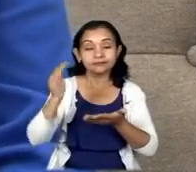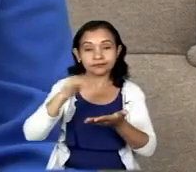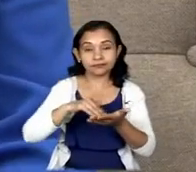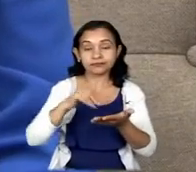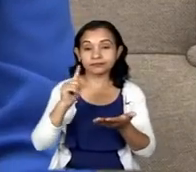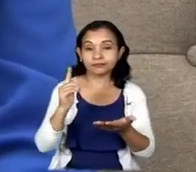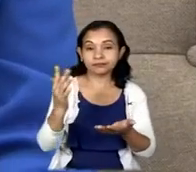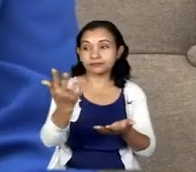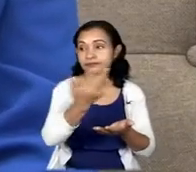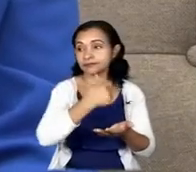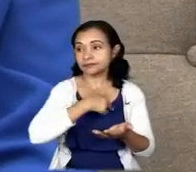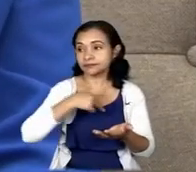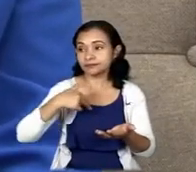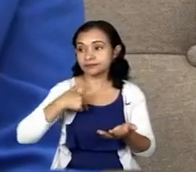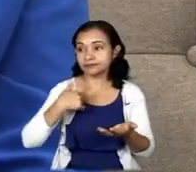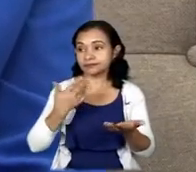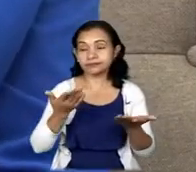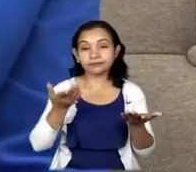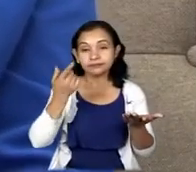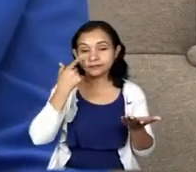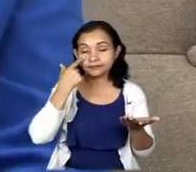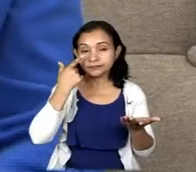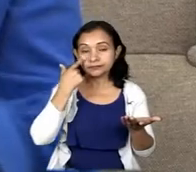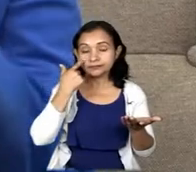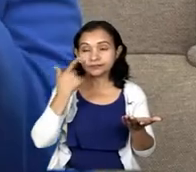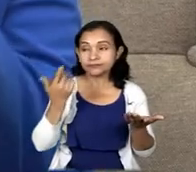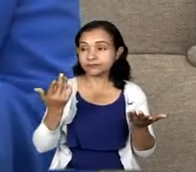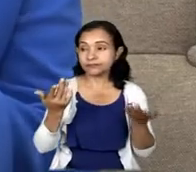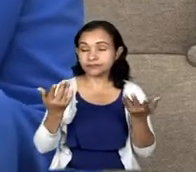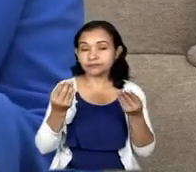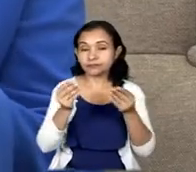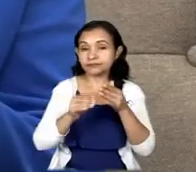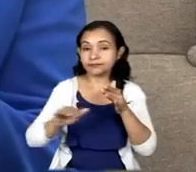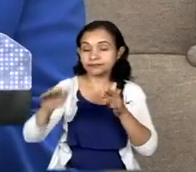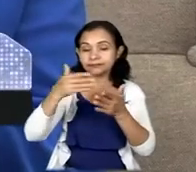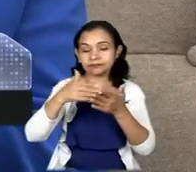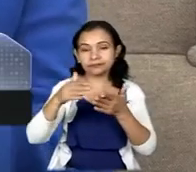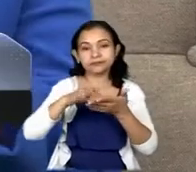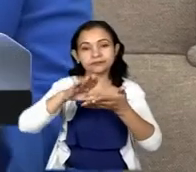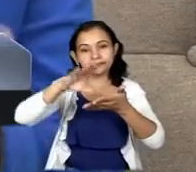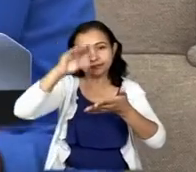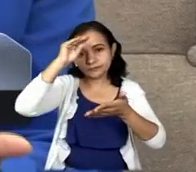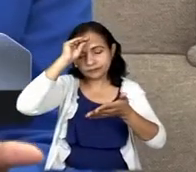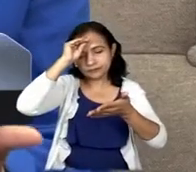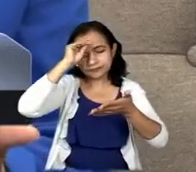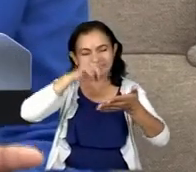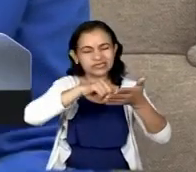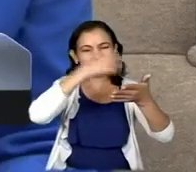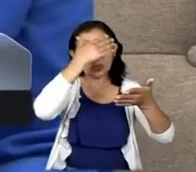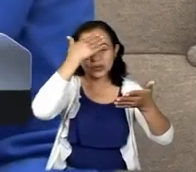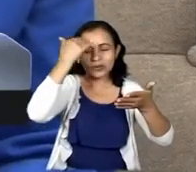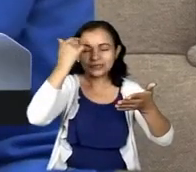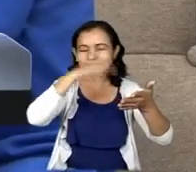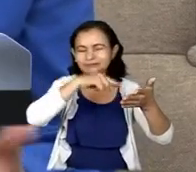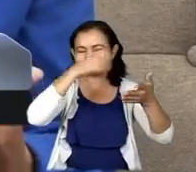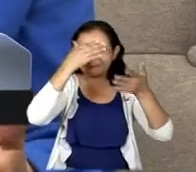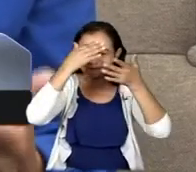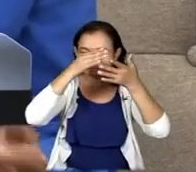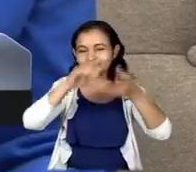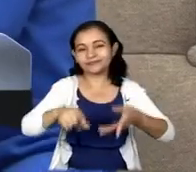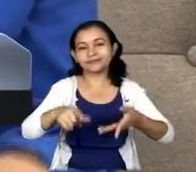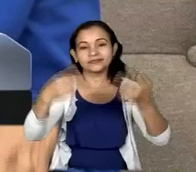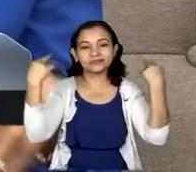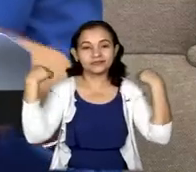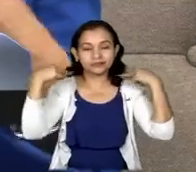todo. Y fíjate, es mucho más fácil aprender que desaprender. Y los